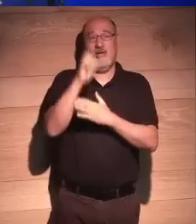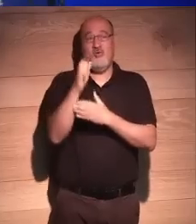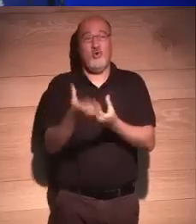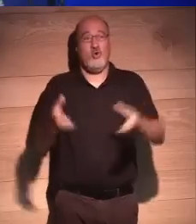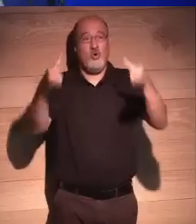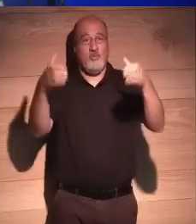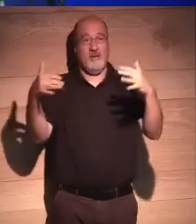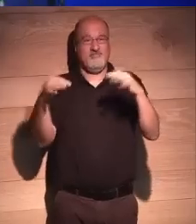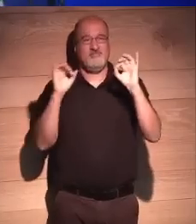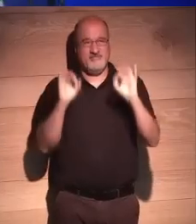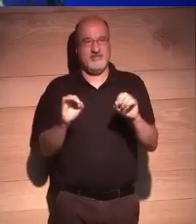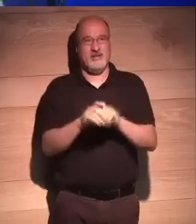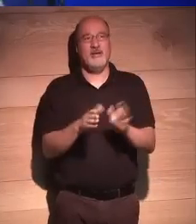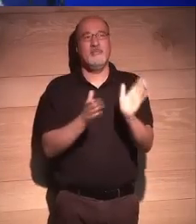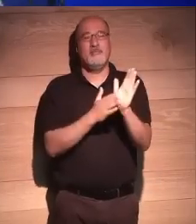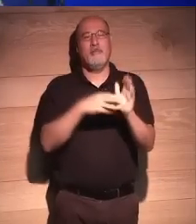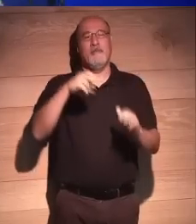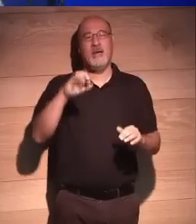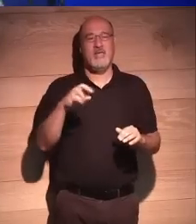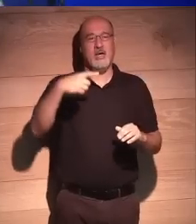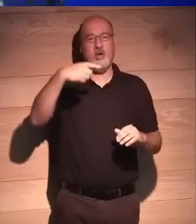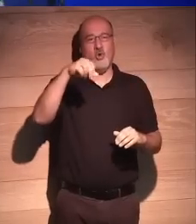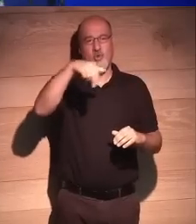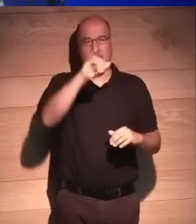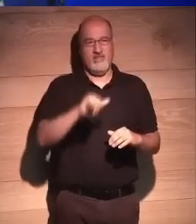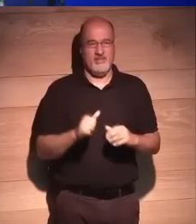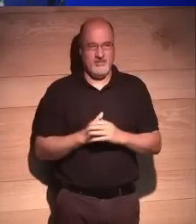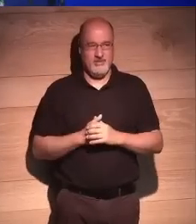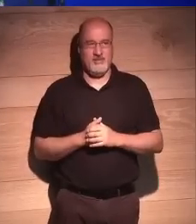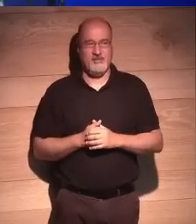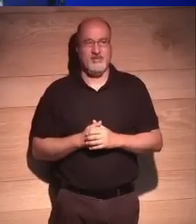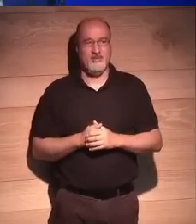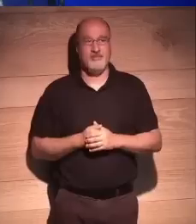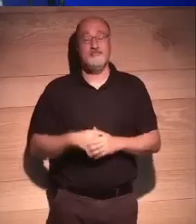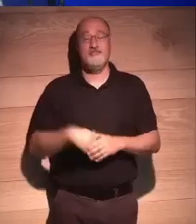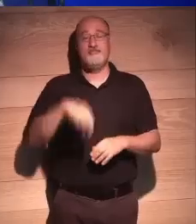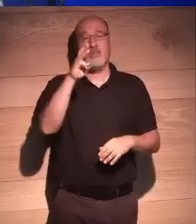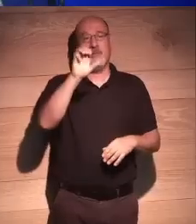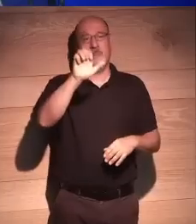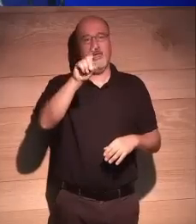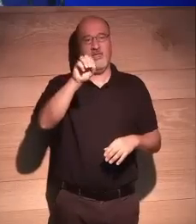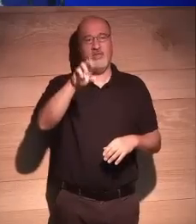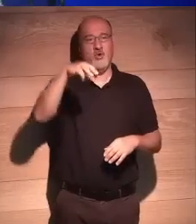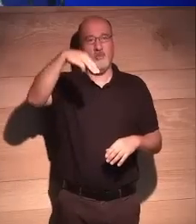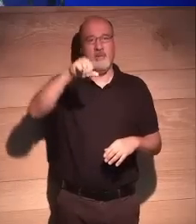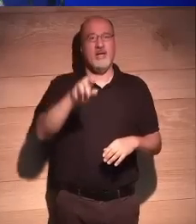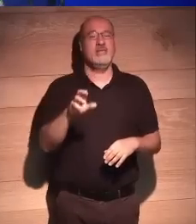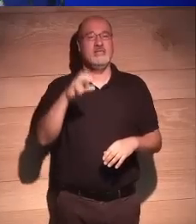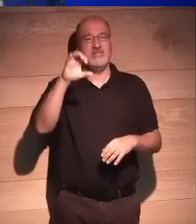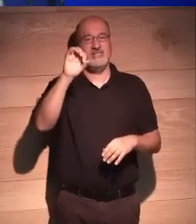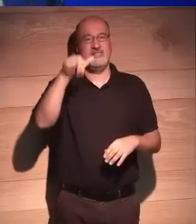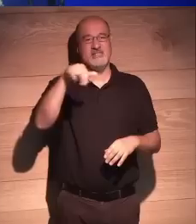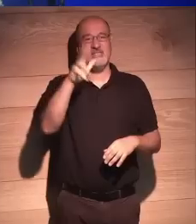Y a lo mejor un aplauso para María Gómez, por favor. Pedro Mari Sánchez, qué lujo